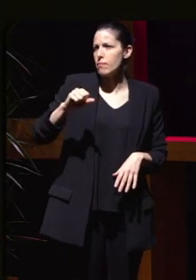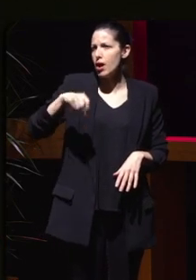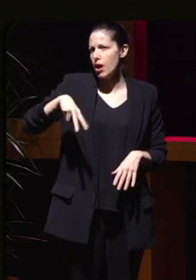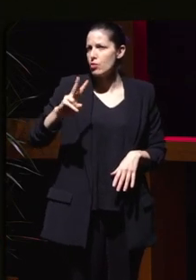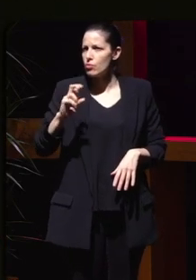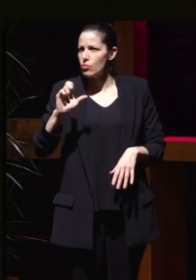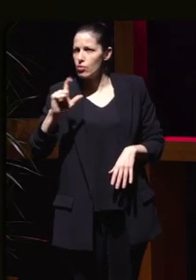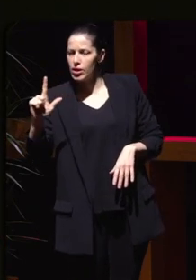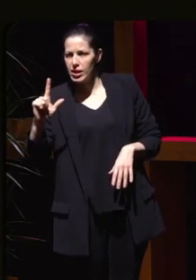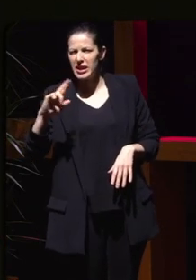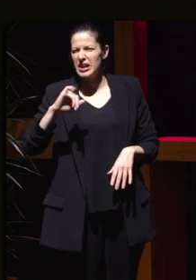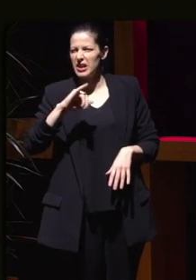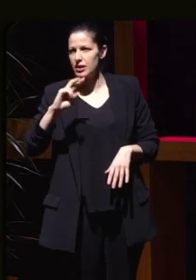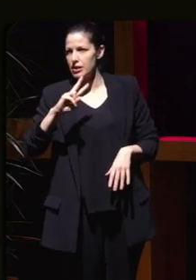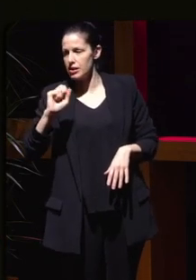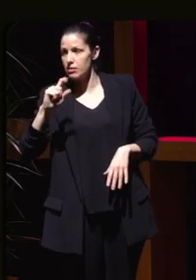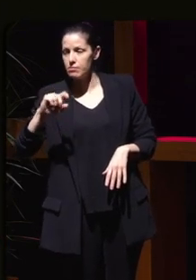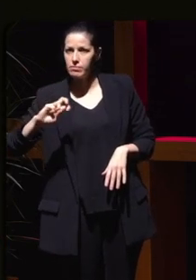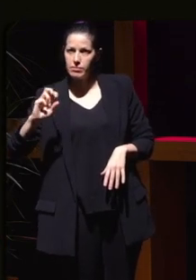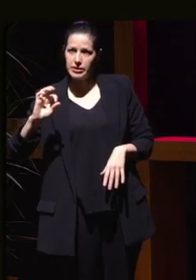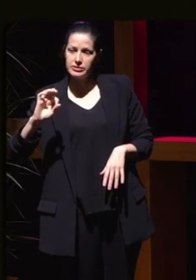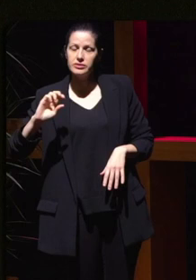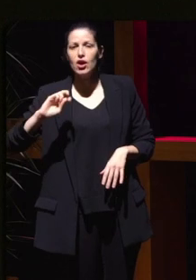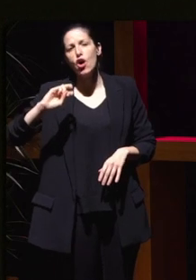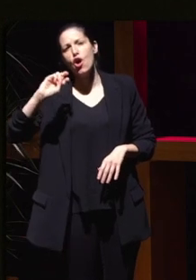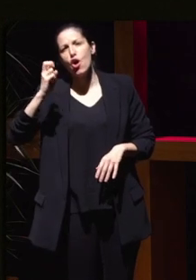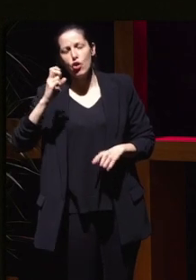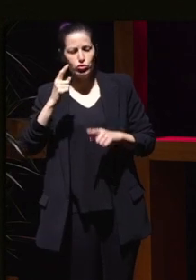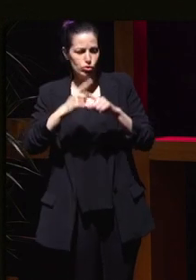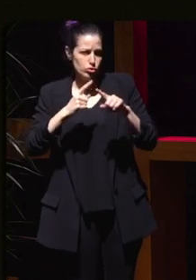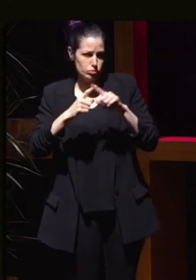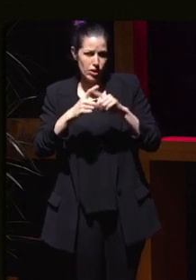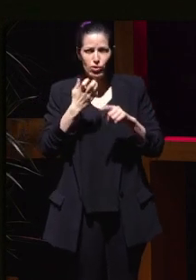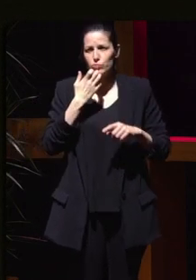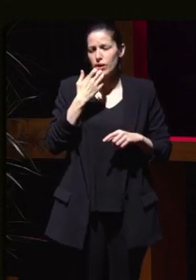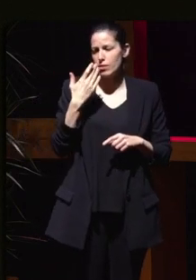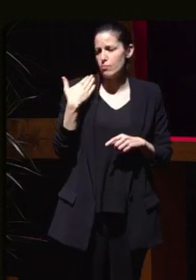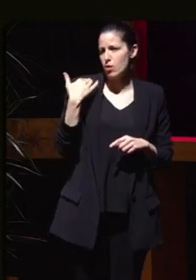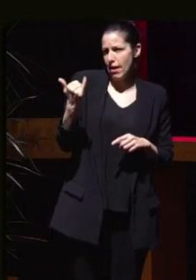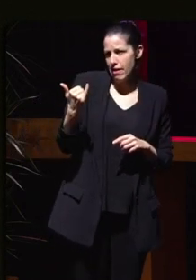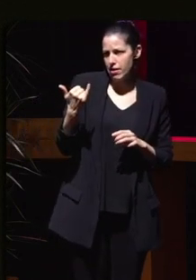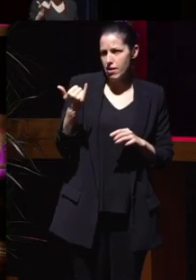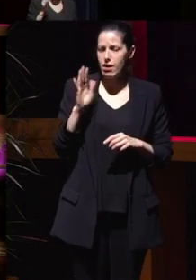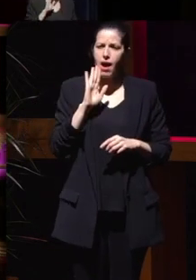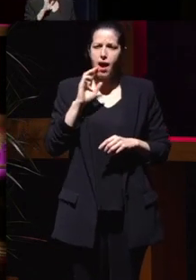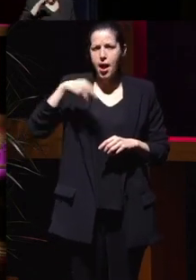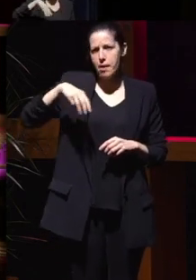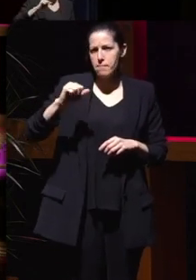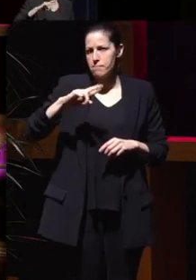Si en otro sitio en otros medios antes decía la radio a Mara Torres que son equipos solo femenino